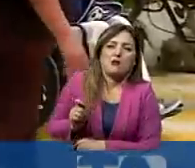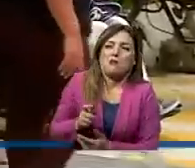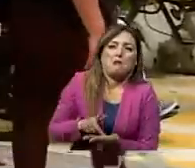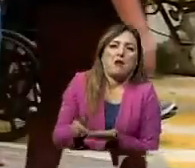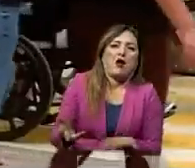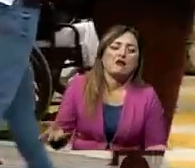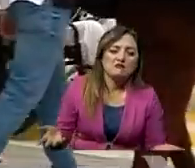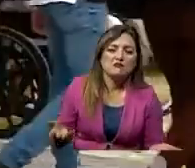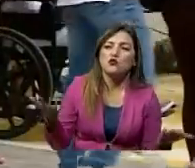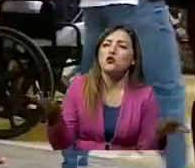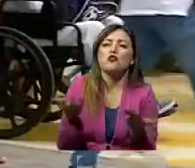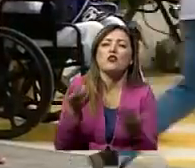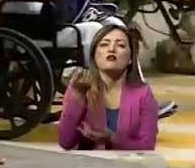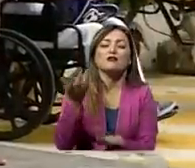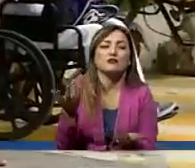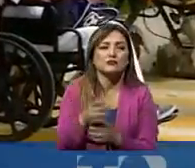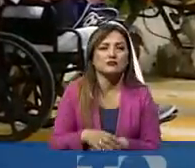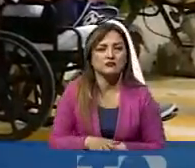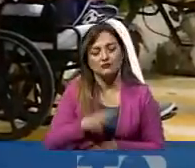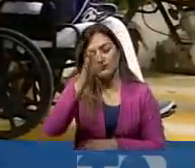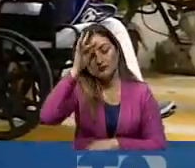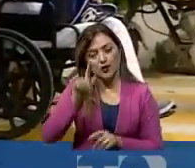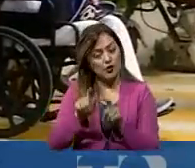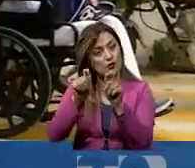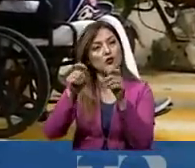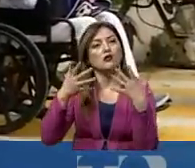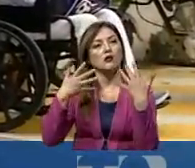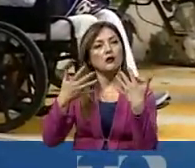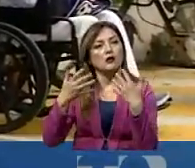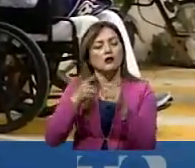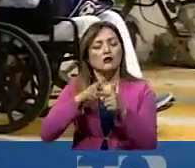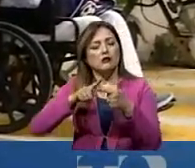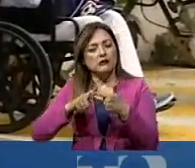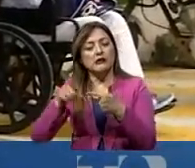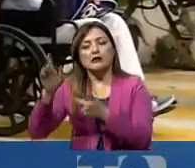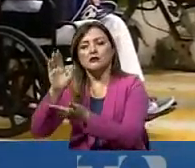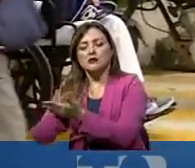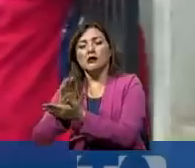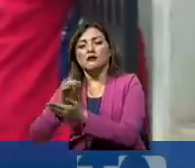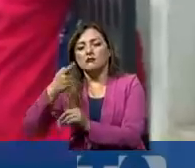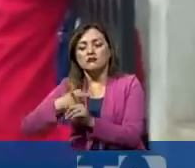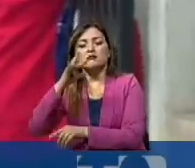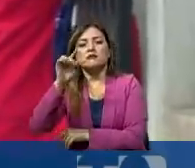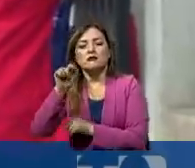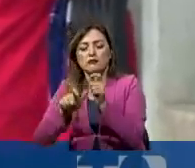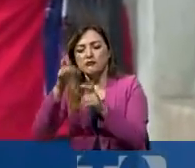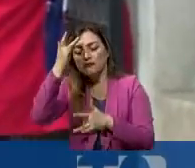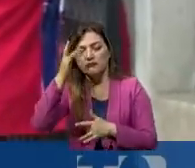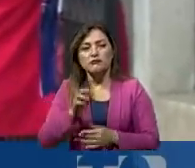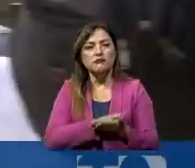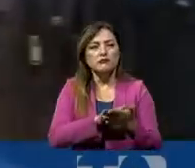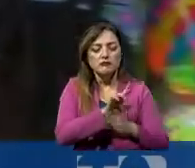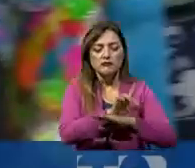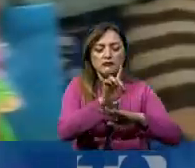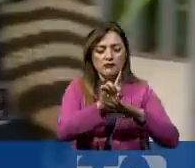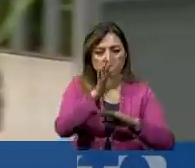Solca Matriz en Guayaquil llegan en promedio 8.000 pacientes derivados del IES cada mes. La reunión entre directivos